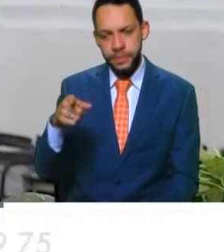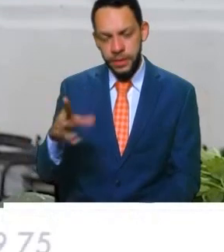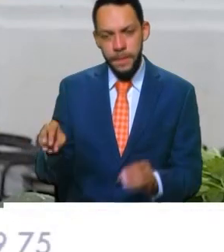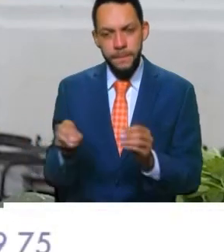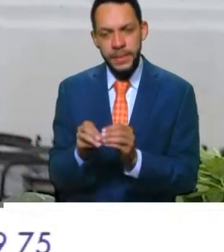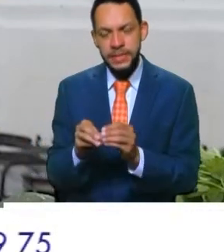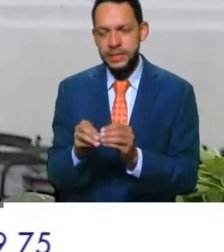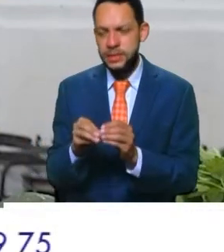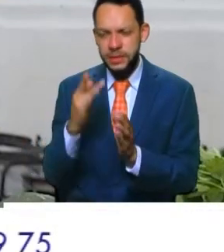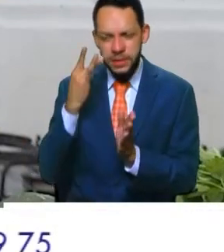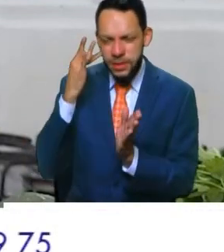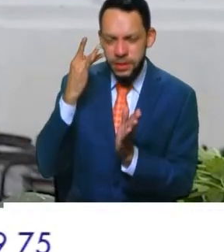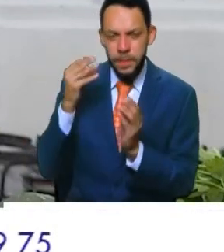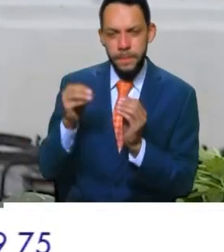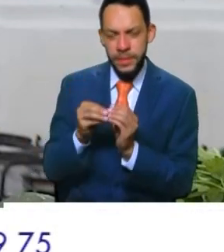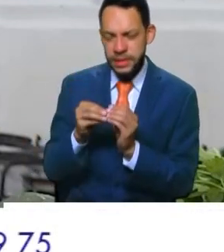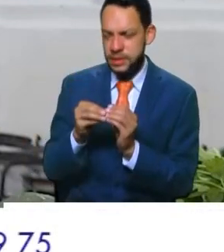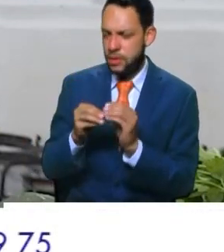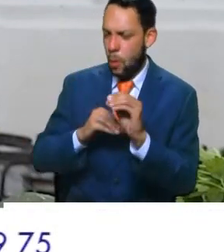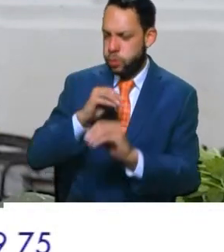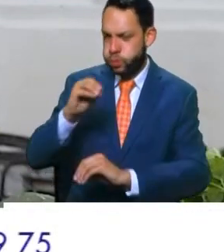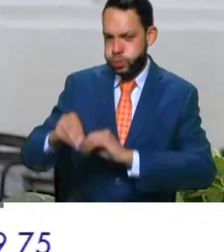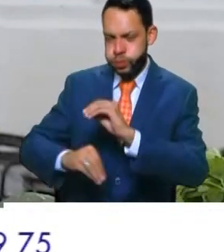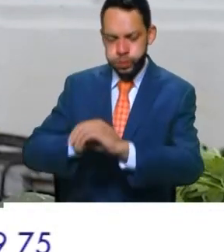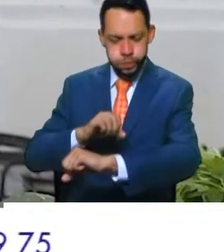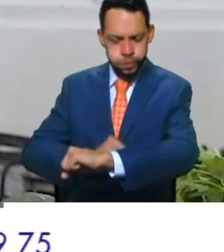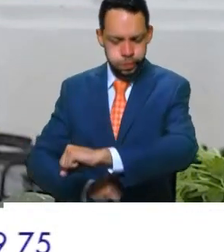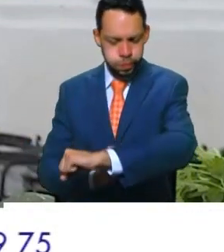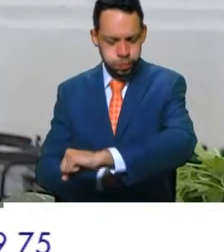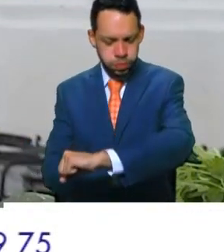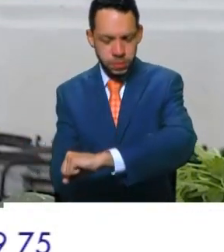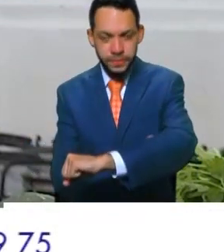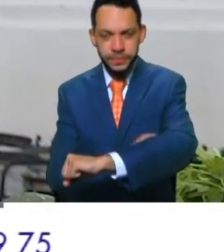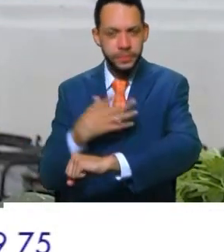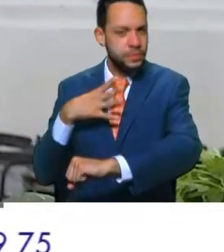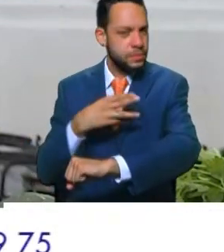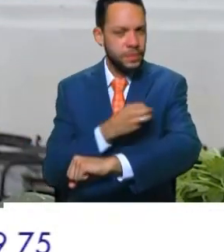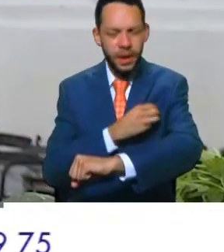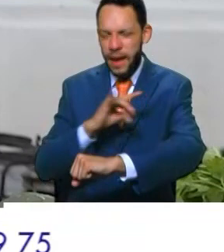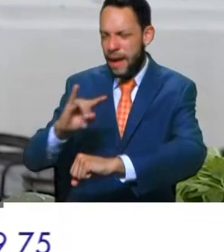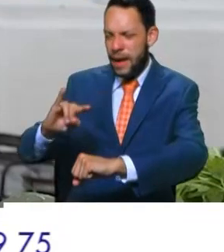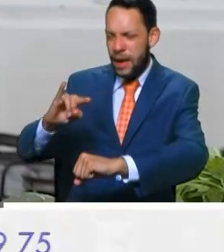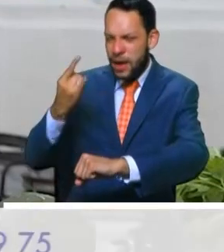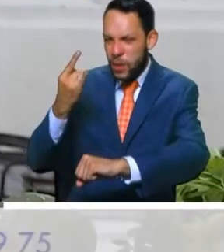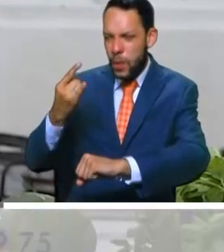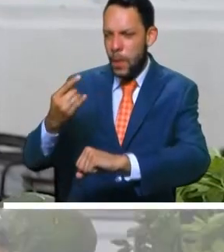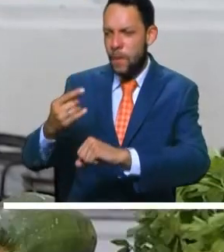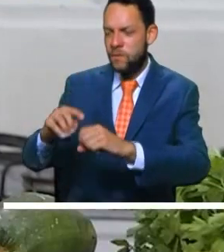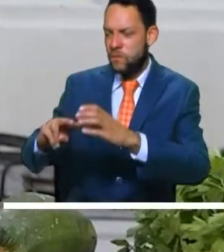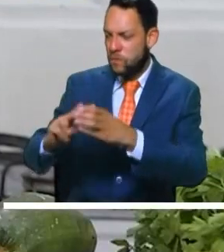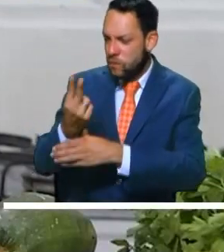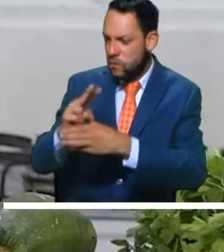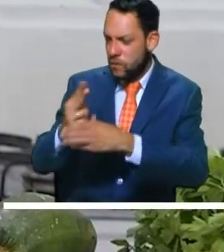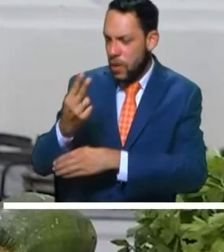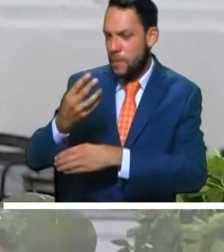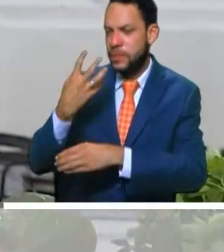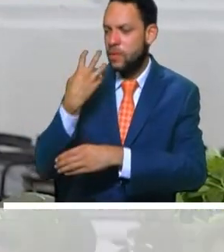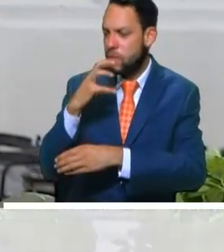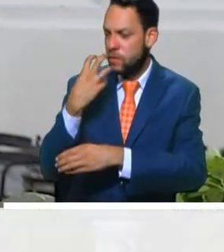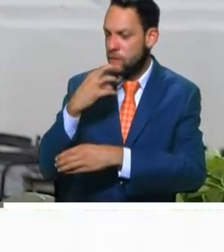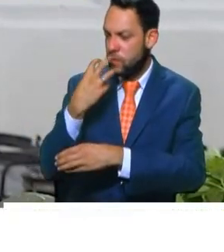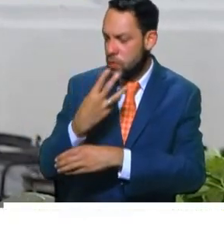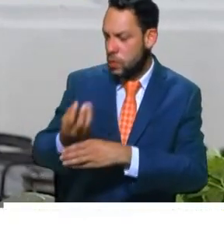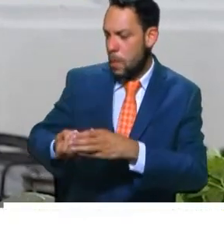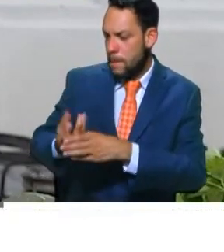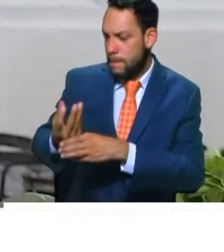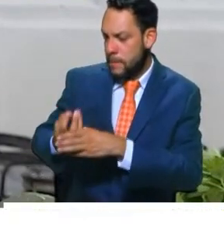los aminoácidos. Entonces, si nosotros consumimos una alimentación basada en plantas, frutas, verduras, vamos a estar